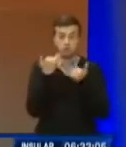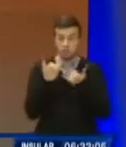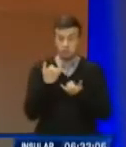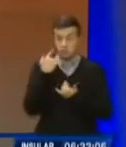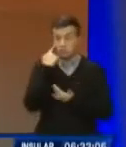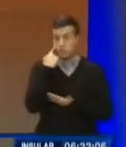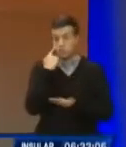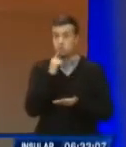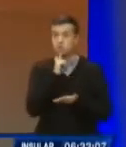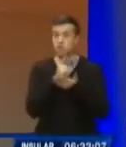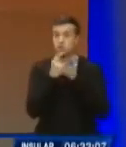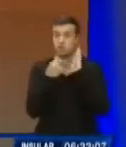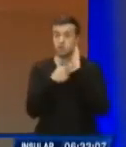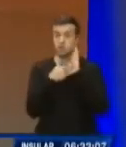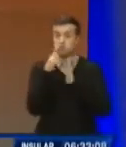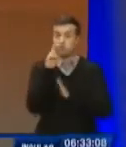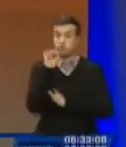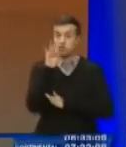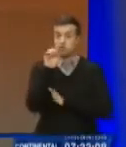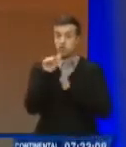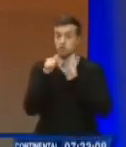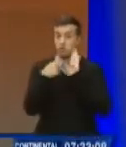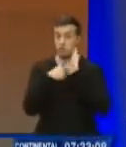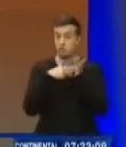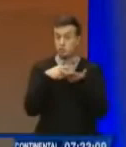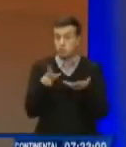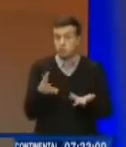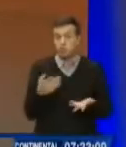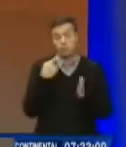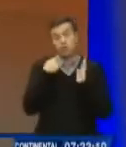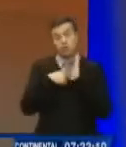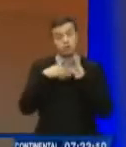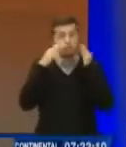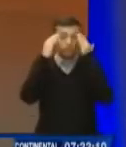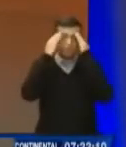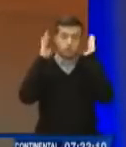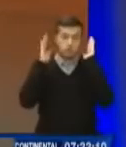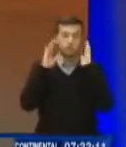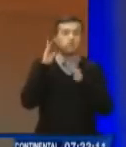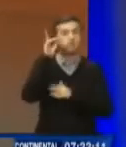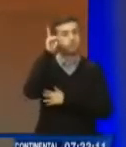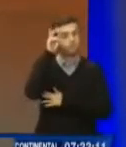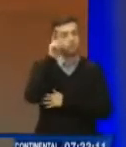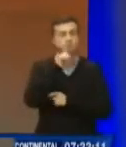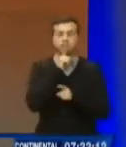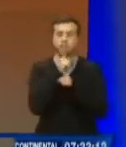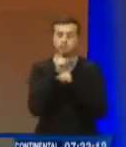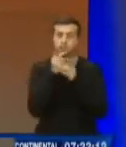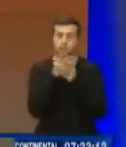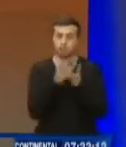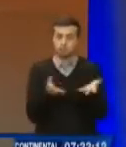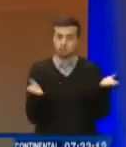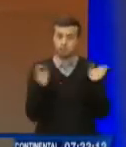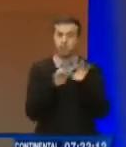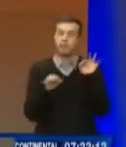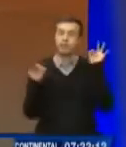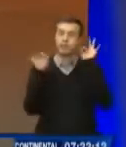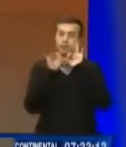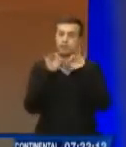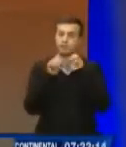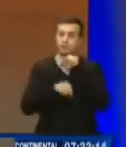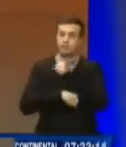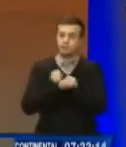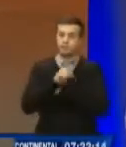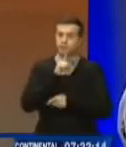de los puestos del impuesto a la venta simplemente por poner un ejemplo pero si yo sí creo que eso debería ocurrir para bien del fútbol ahora